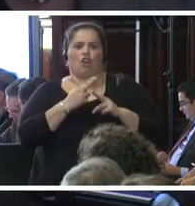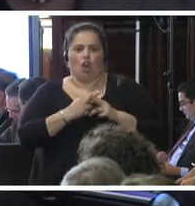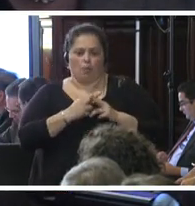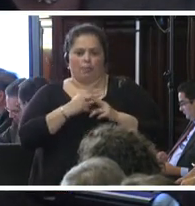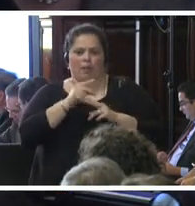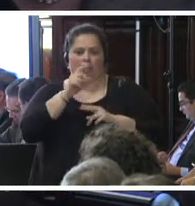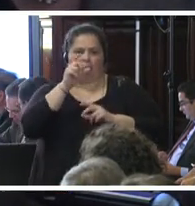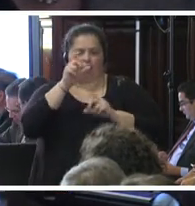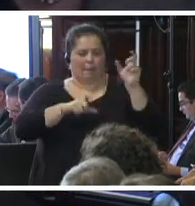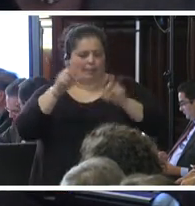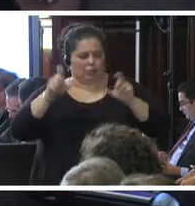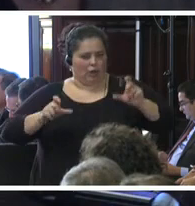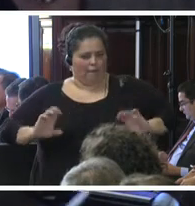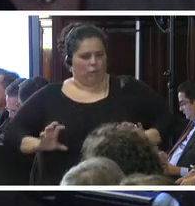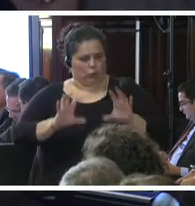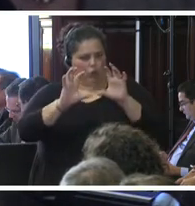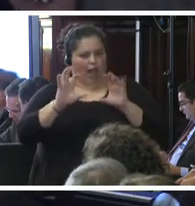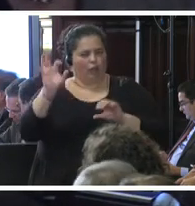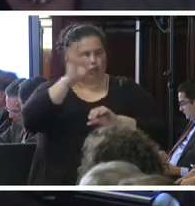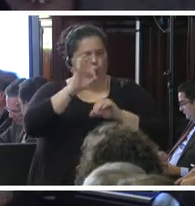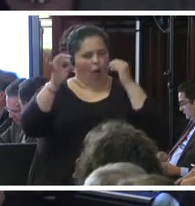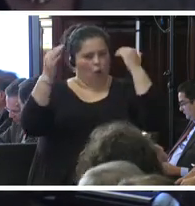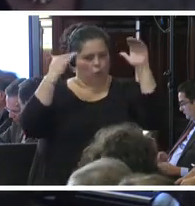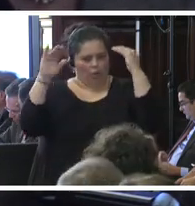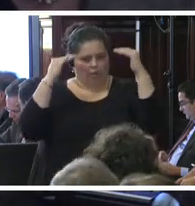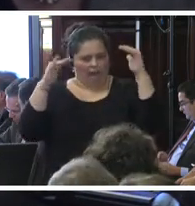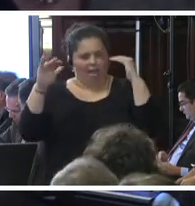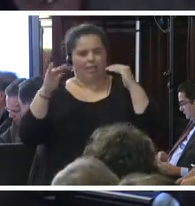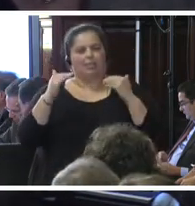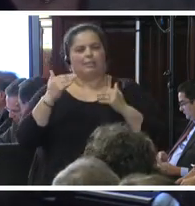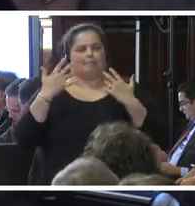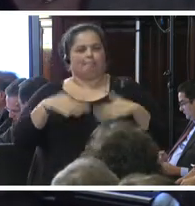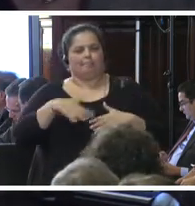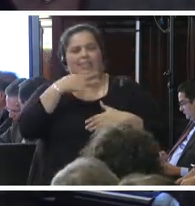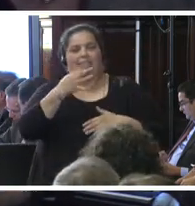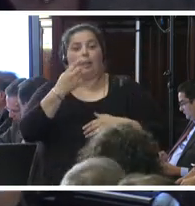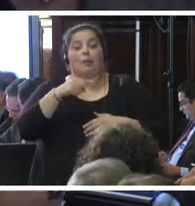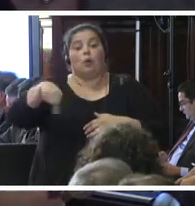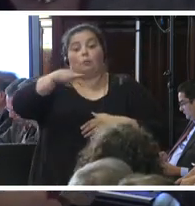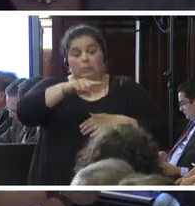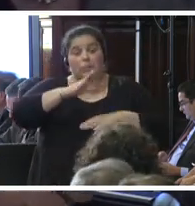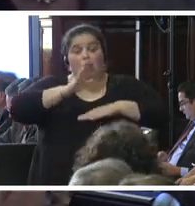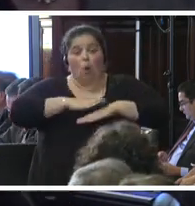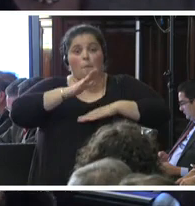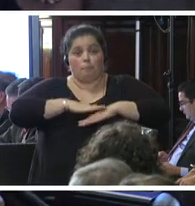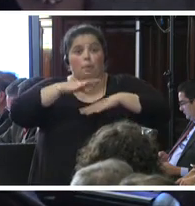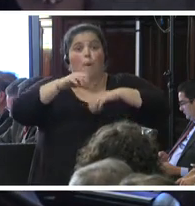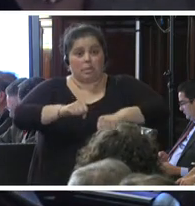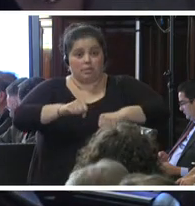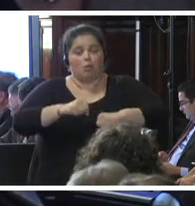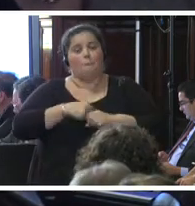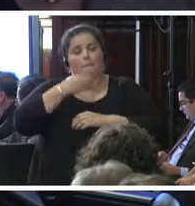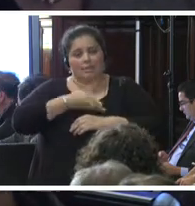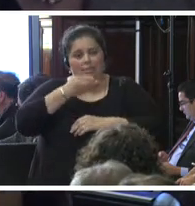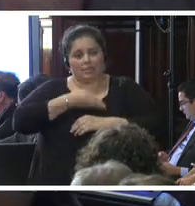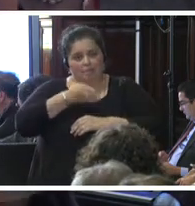estos funcionarios o autoridades en los que se comprometía esta